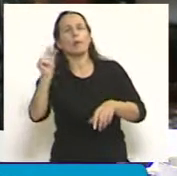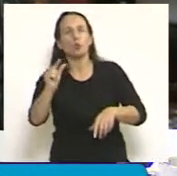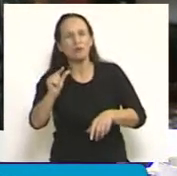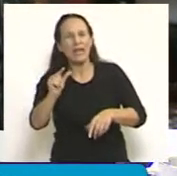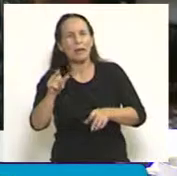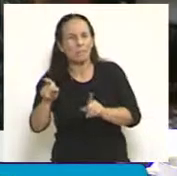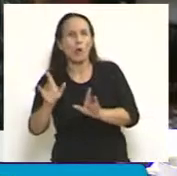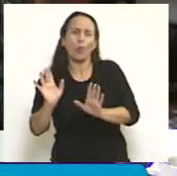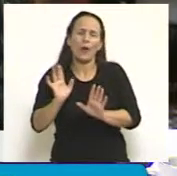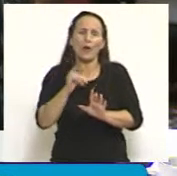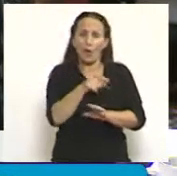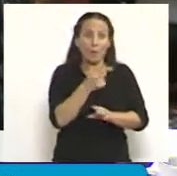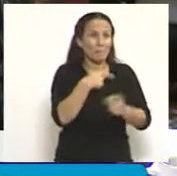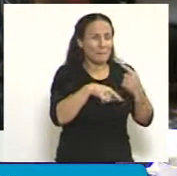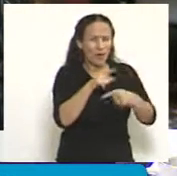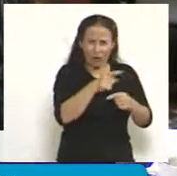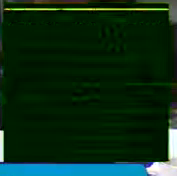perjuicio de ello,